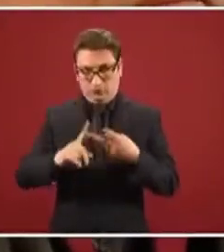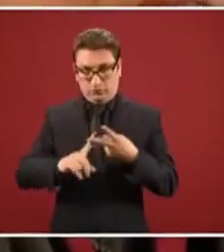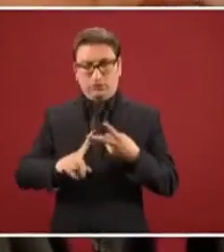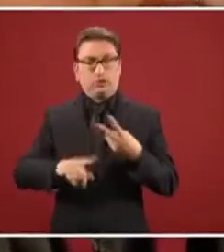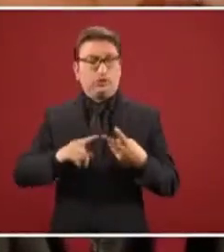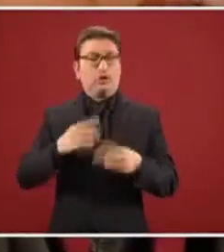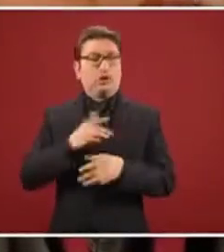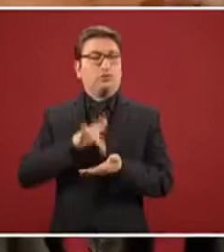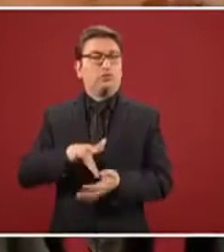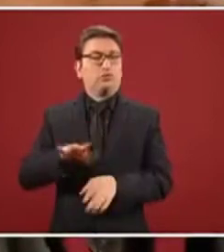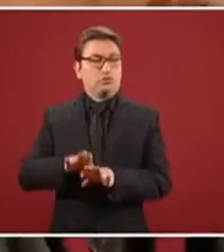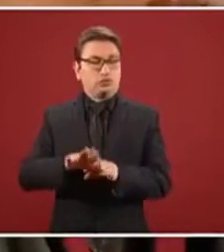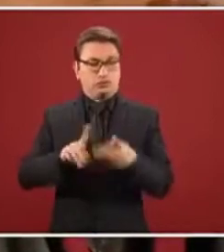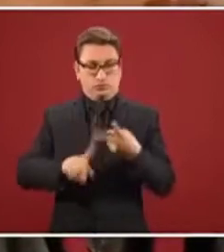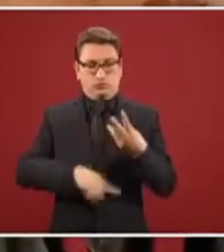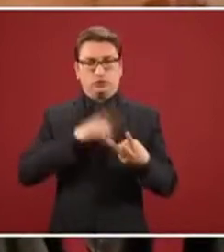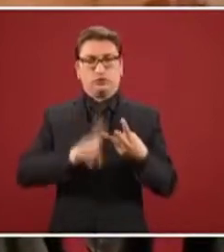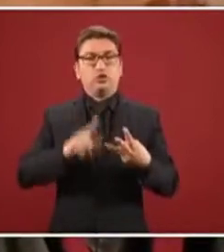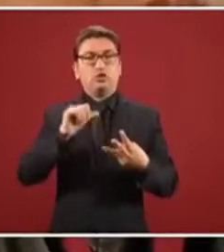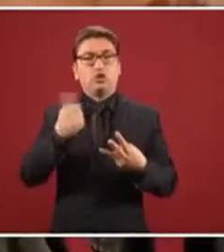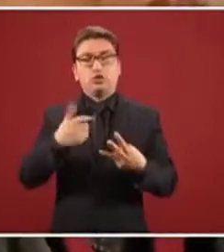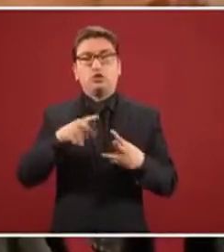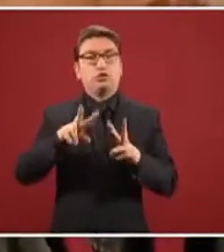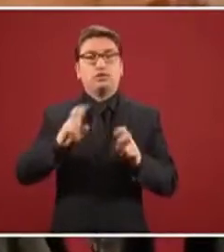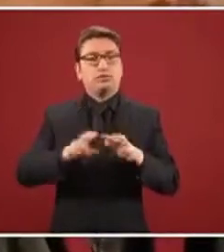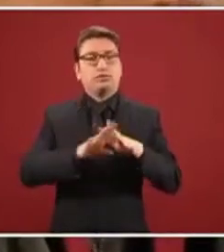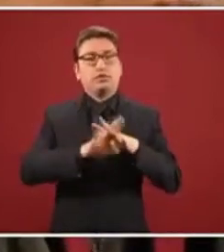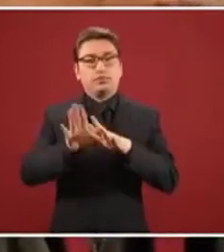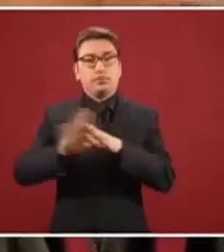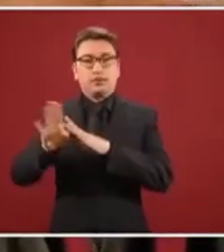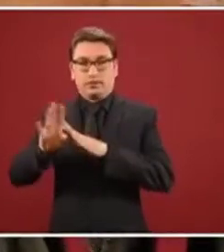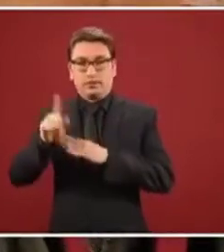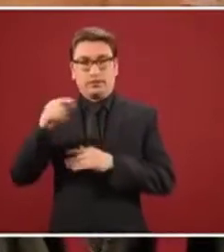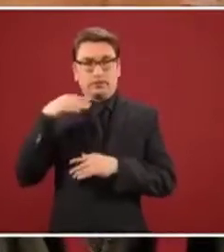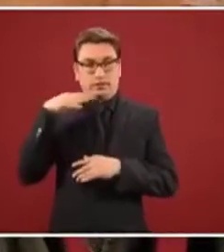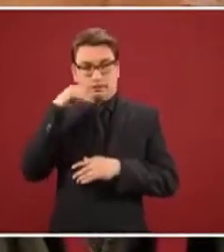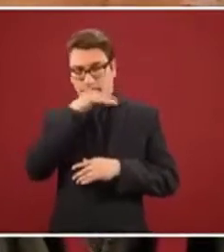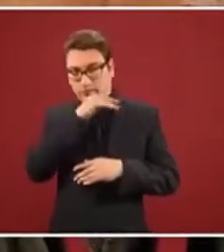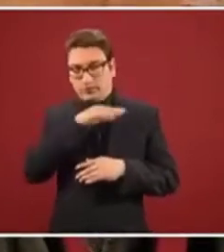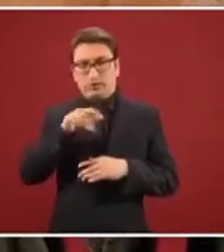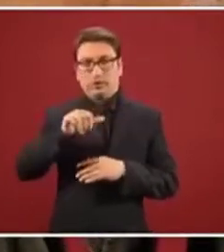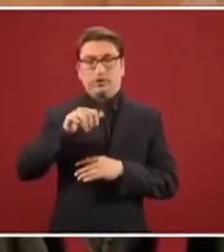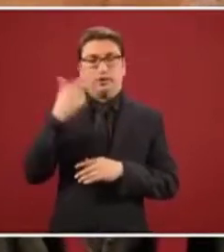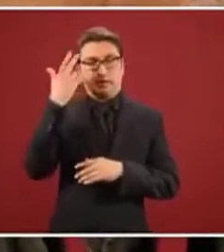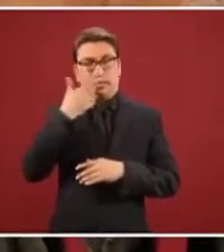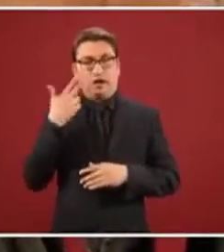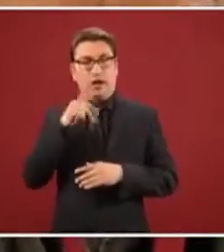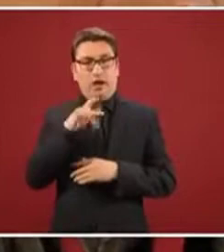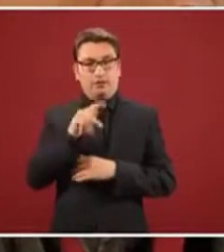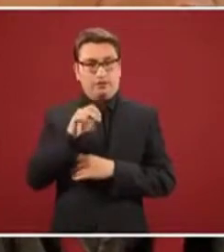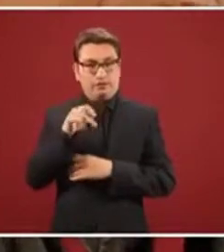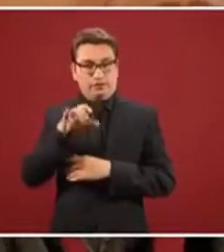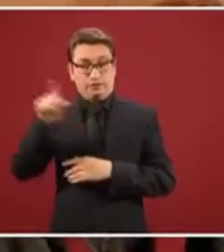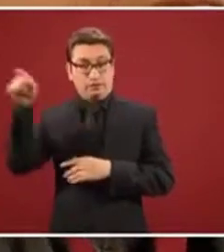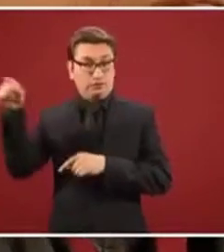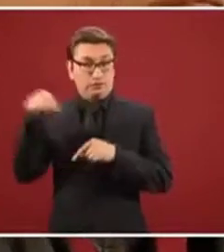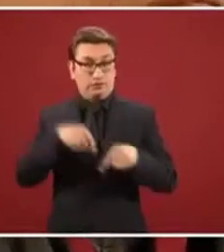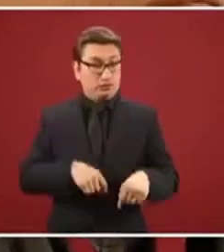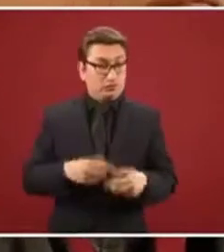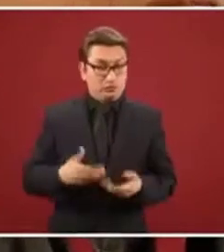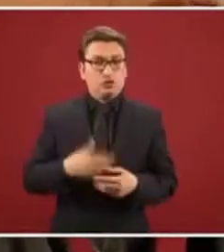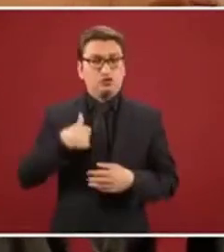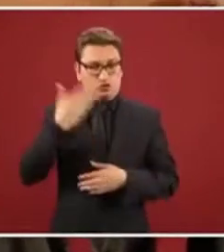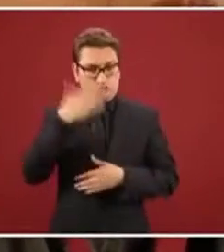¿hay un diagnóstico sobre la migración de africanos y haitianos? Yo sé que estamos hablando sobre temas